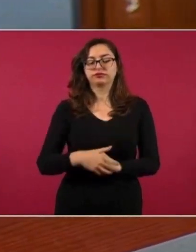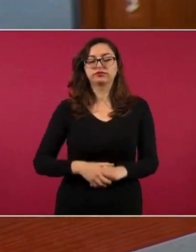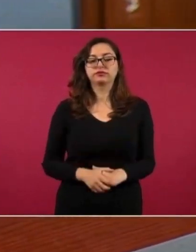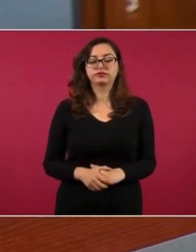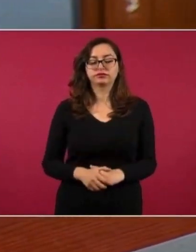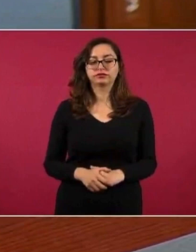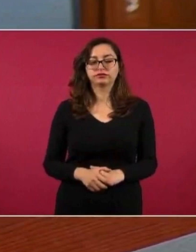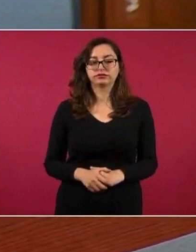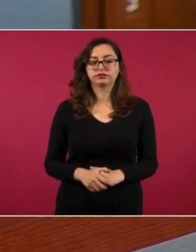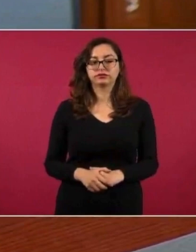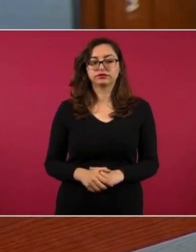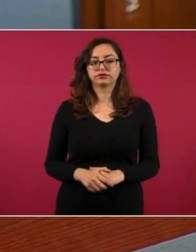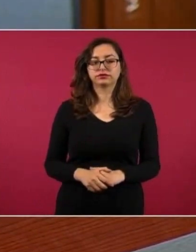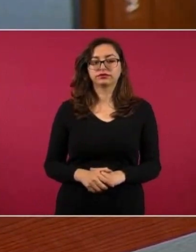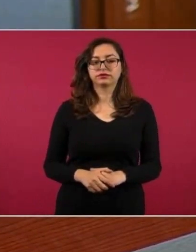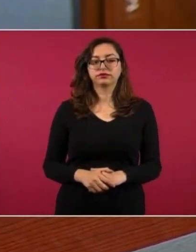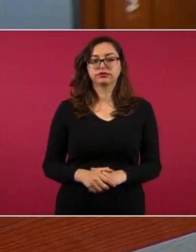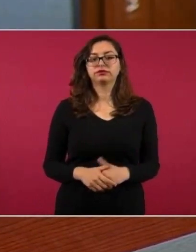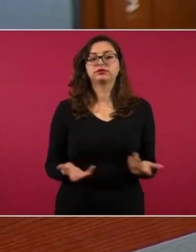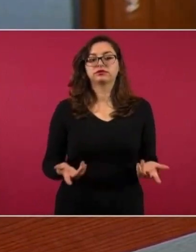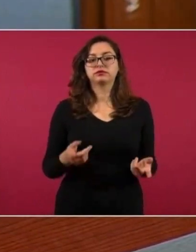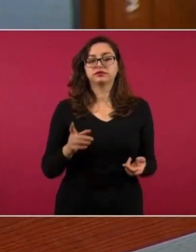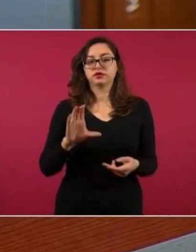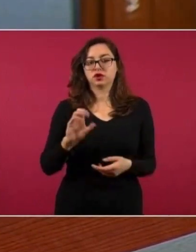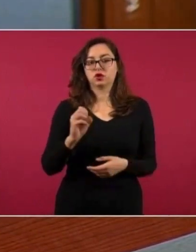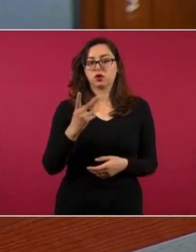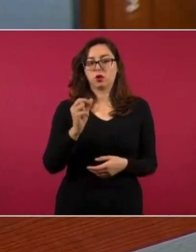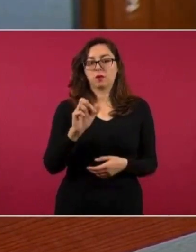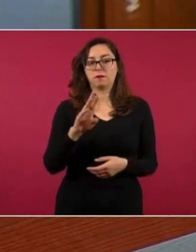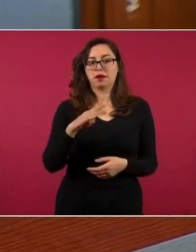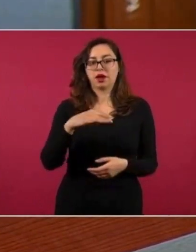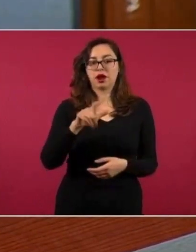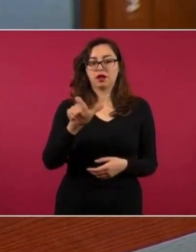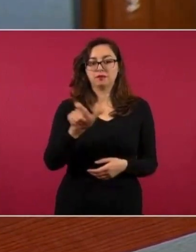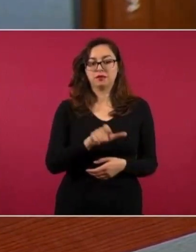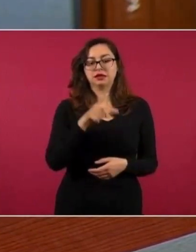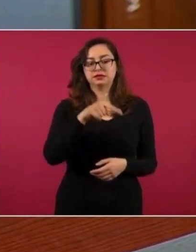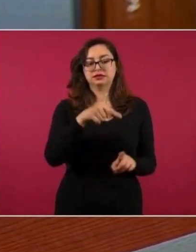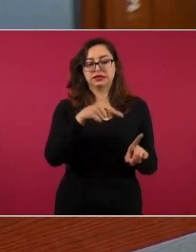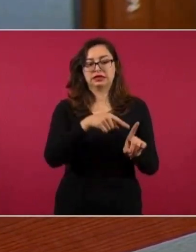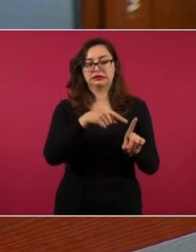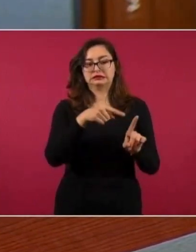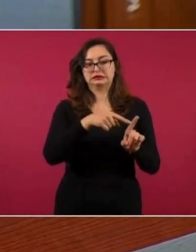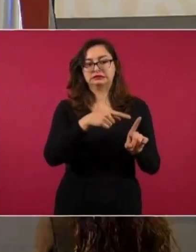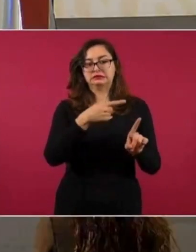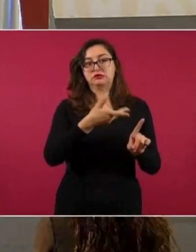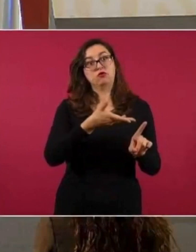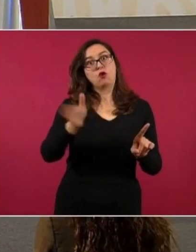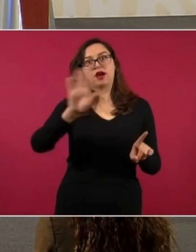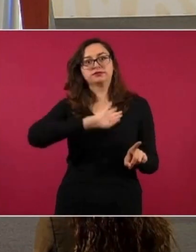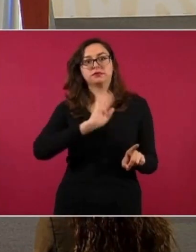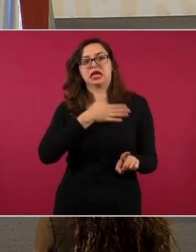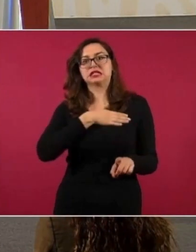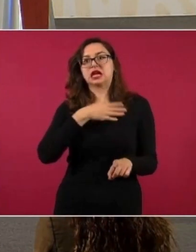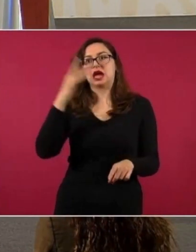Gustavo de Hoyos, ese es el de Coparmex, ¿no? Que fue a acusarme con el rey.